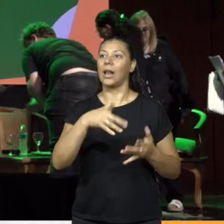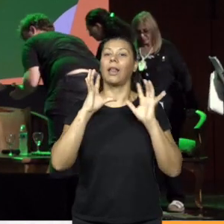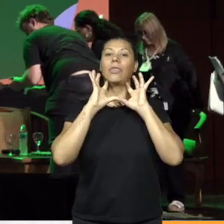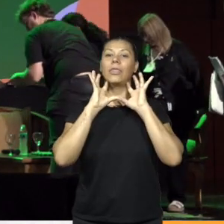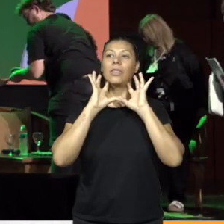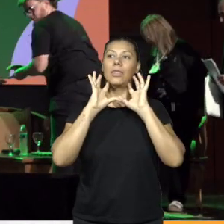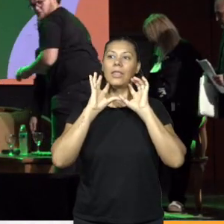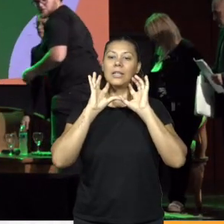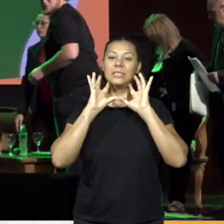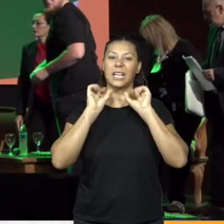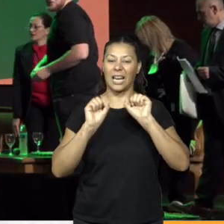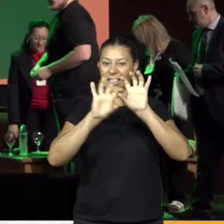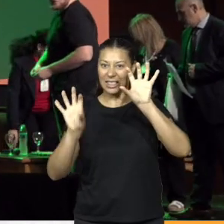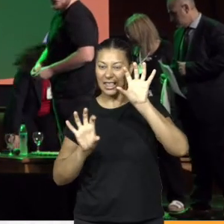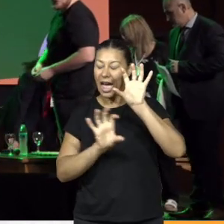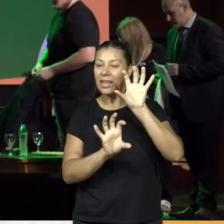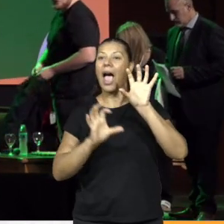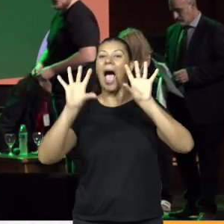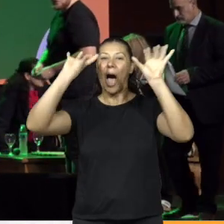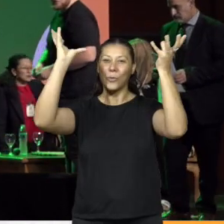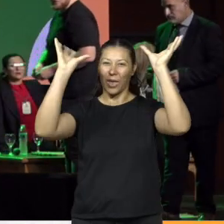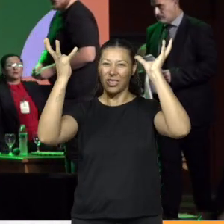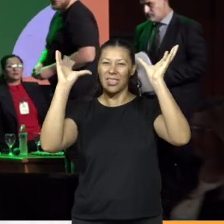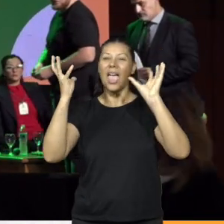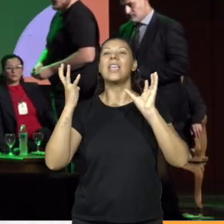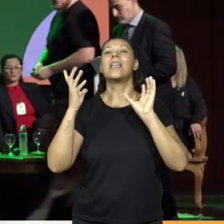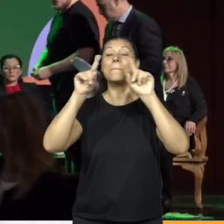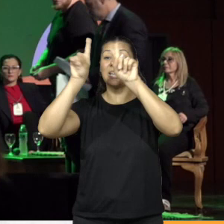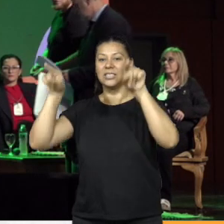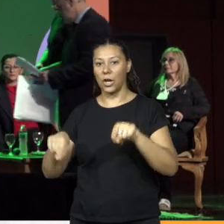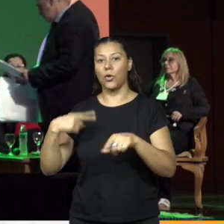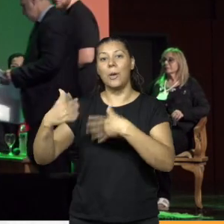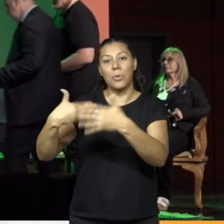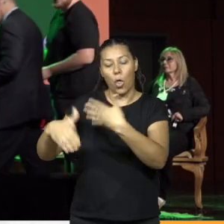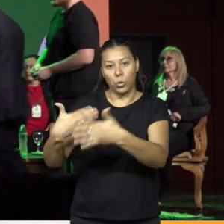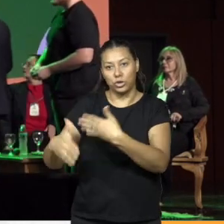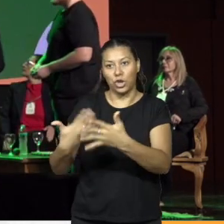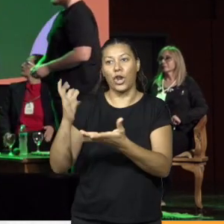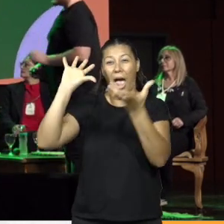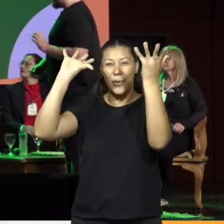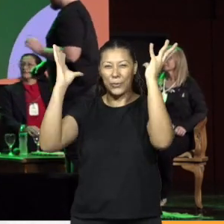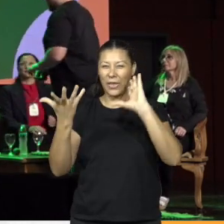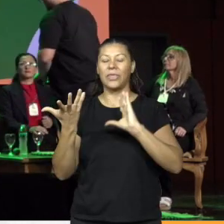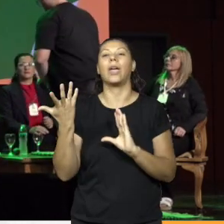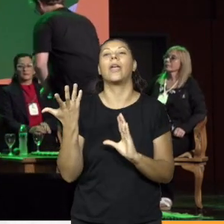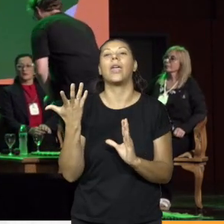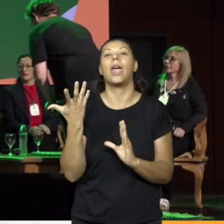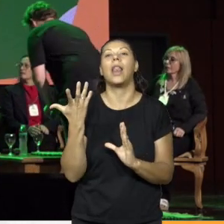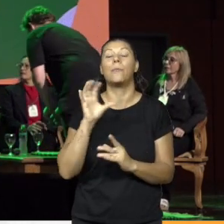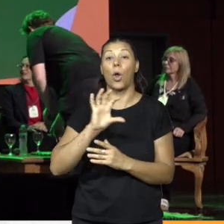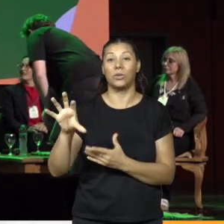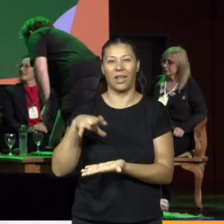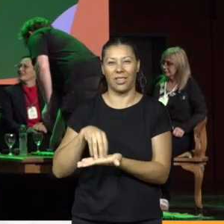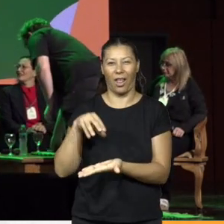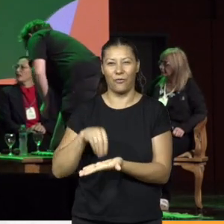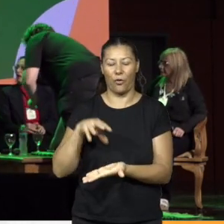Fiscalización Ambiental de la Secretaría de Ambiente del Ministerio de Producción y Ambiente de la provincia de Tierra del Fuego. Moderando